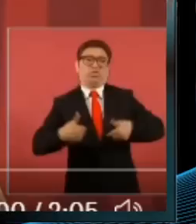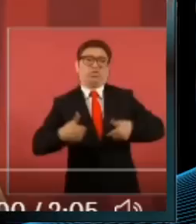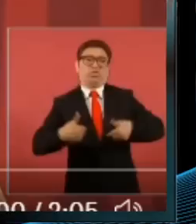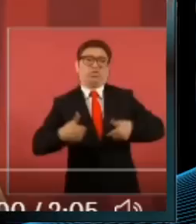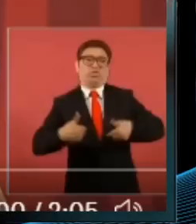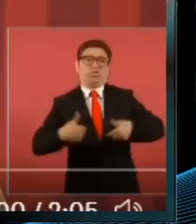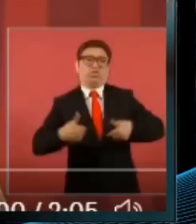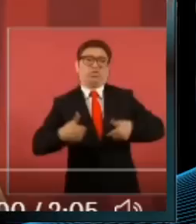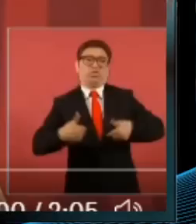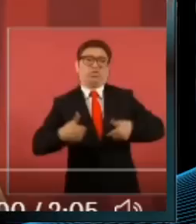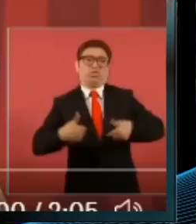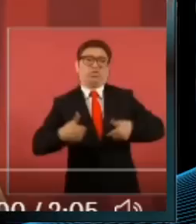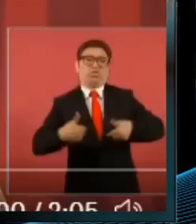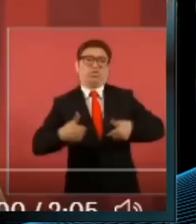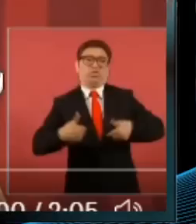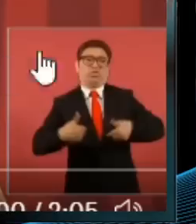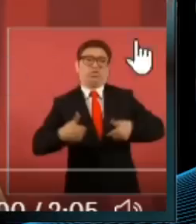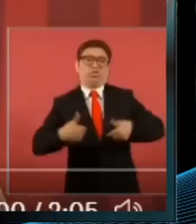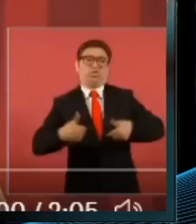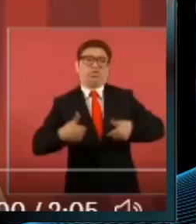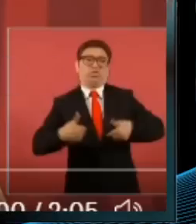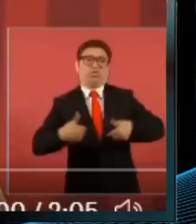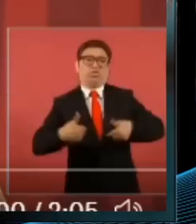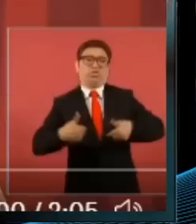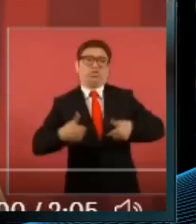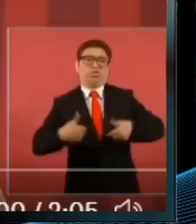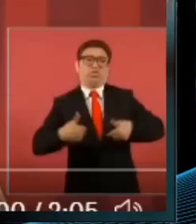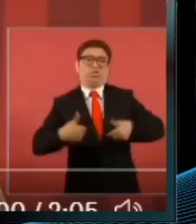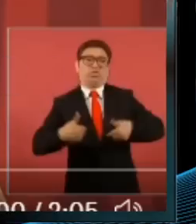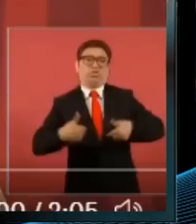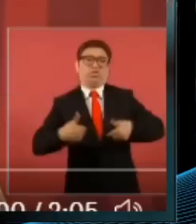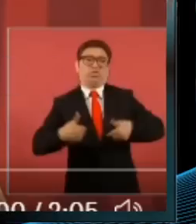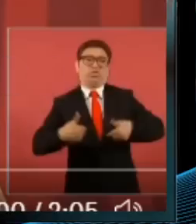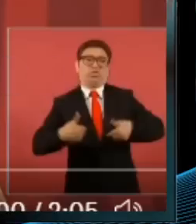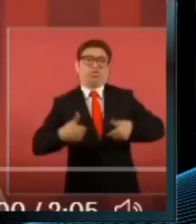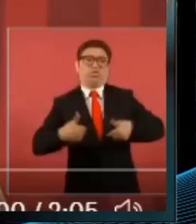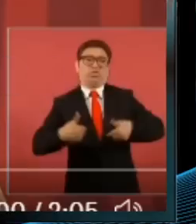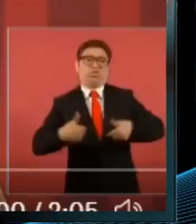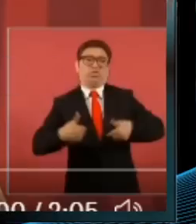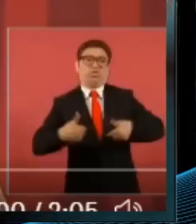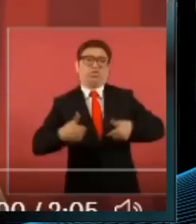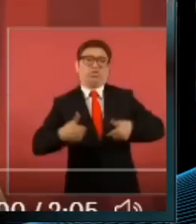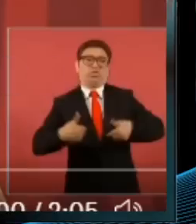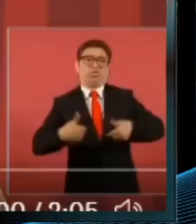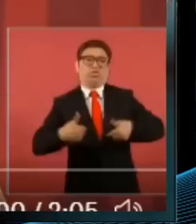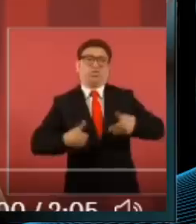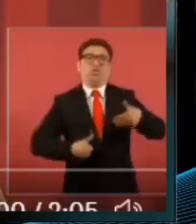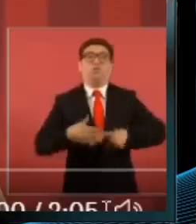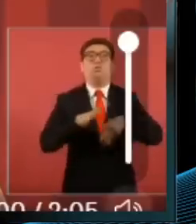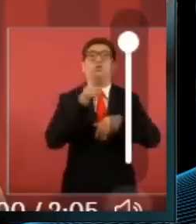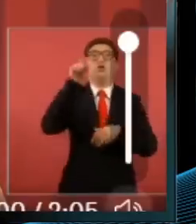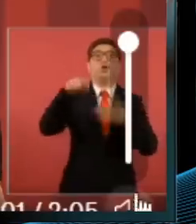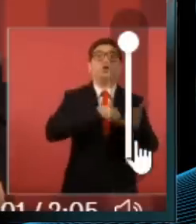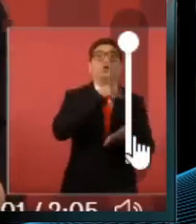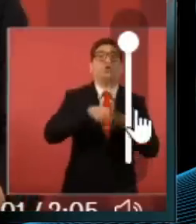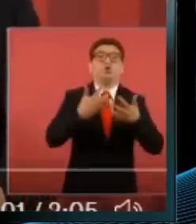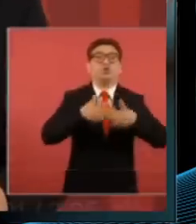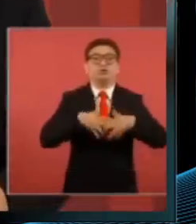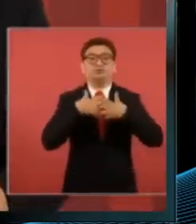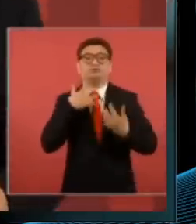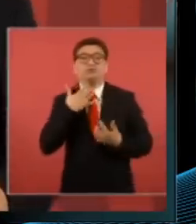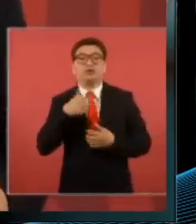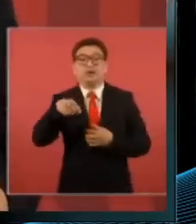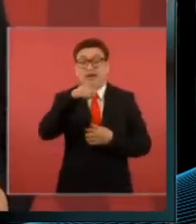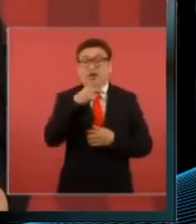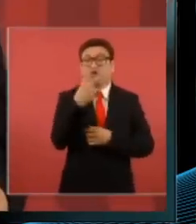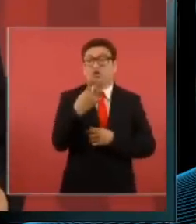el Consejo de Pemex. No son 18 mil millones, es menor a lo que cobraban las empresas. Vamos a escuchar. Hay un incremento,